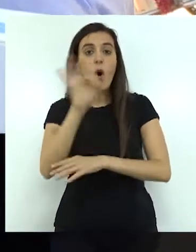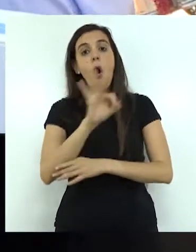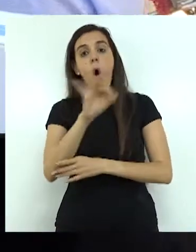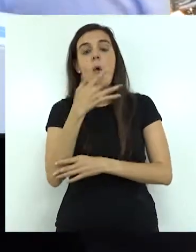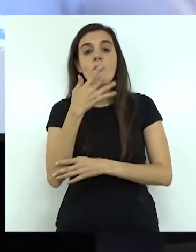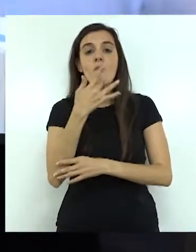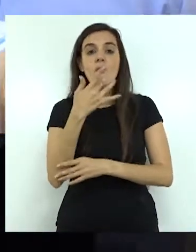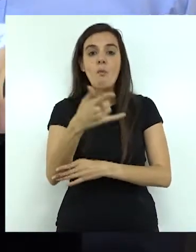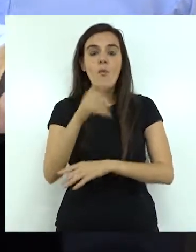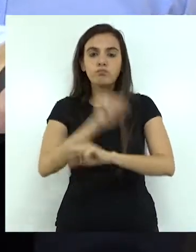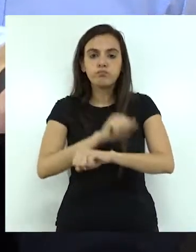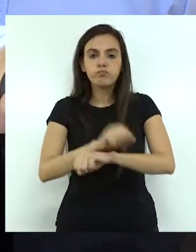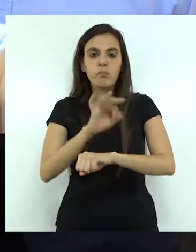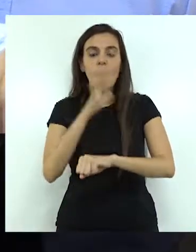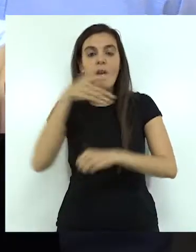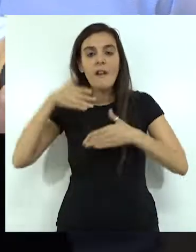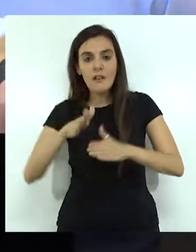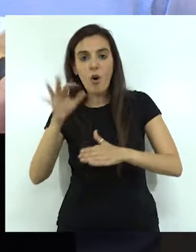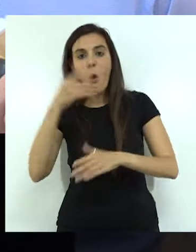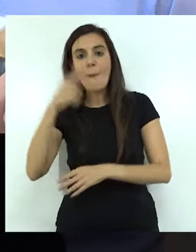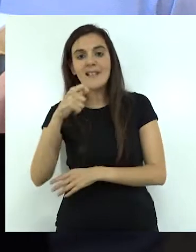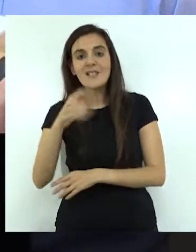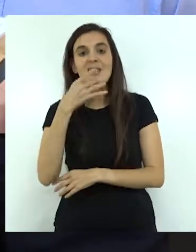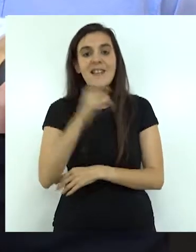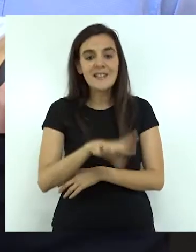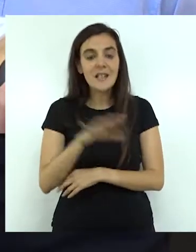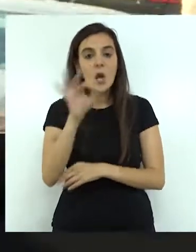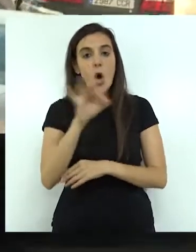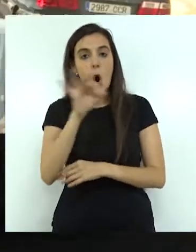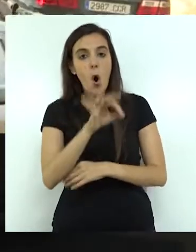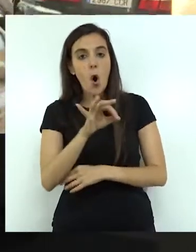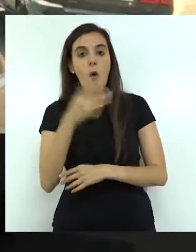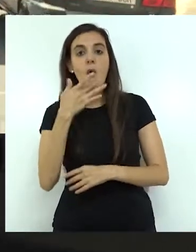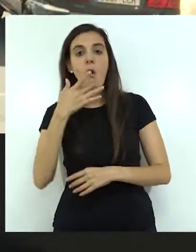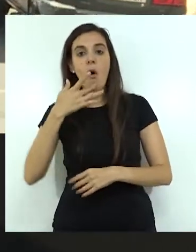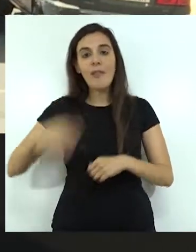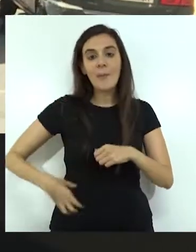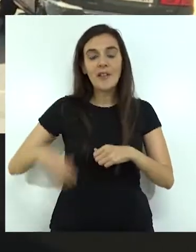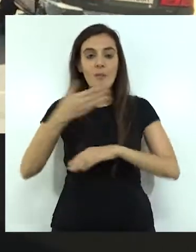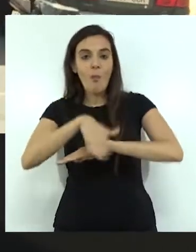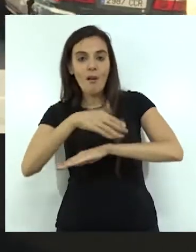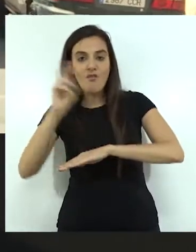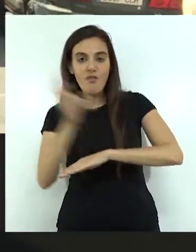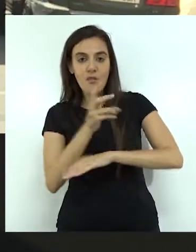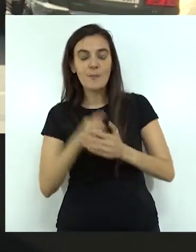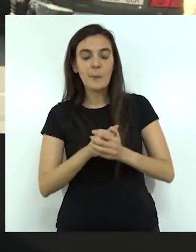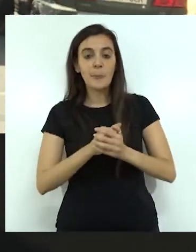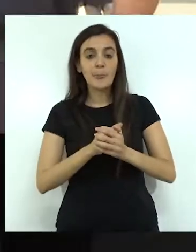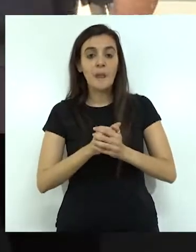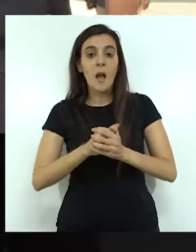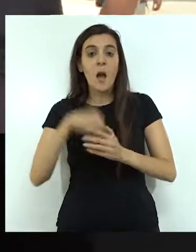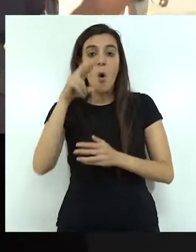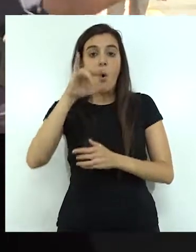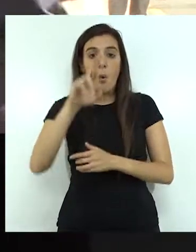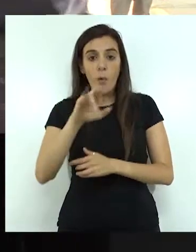pero no porque sea hijo de o presidente de o porque estaban buscándolo o porque sea del príncipe cuatro dotaciones de la policía local dos de la uir y dos zetas